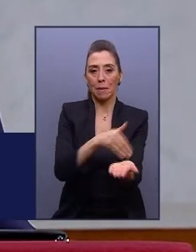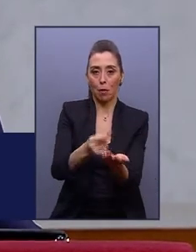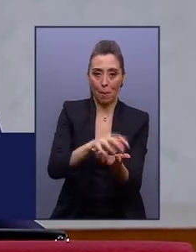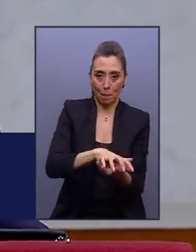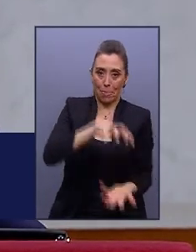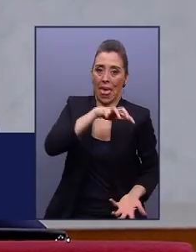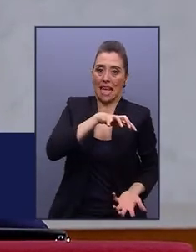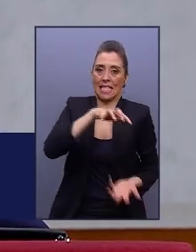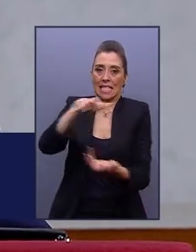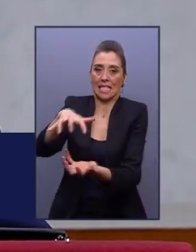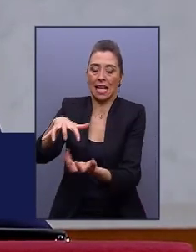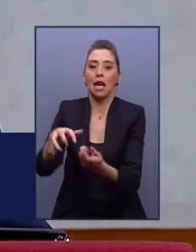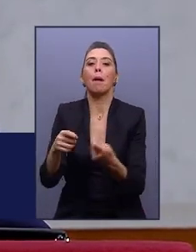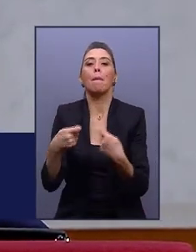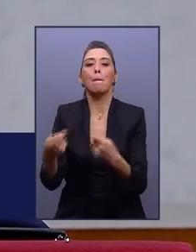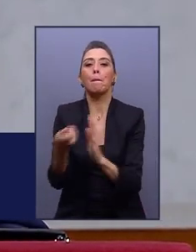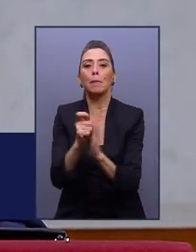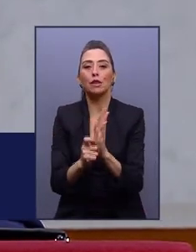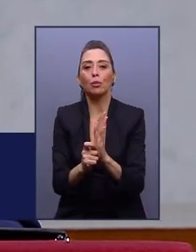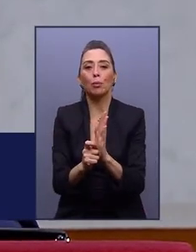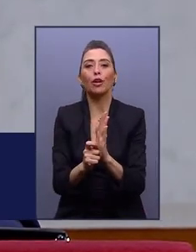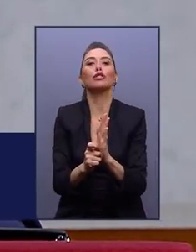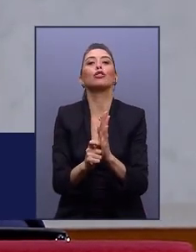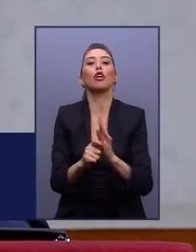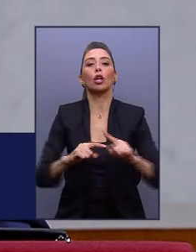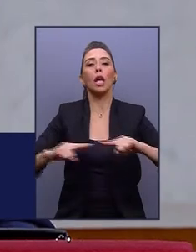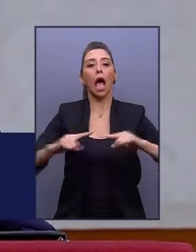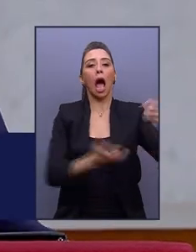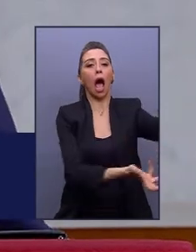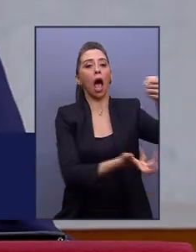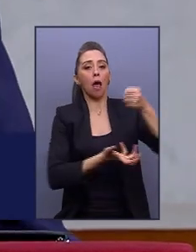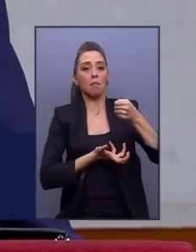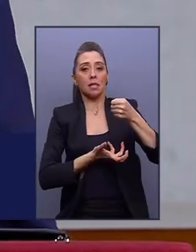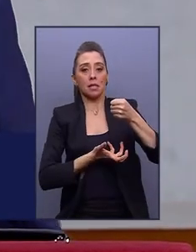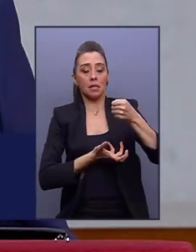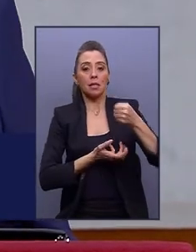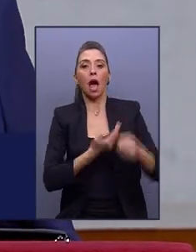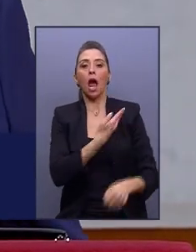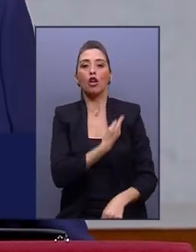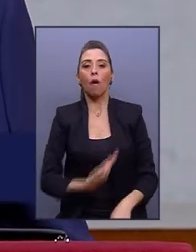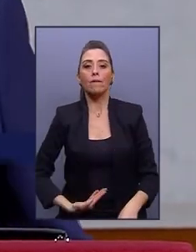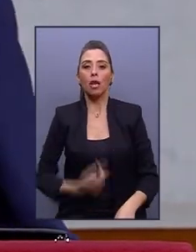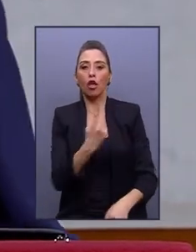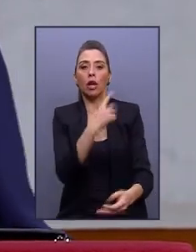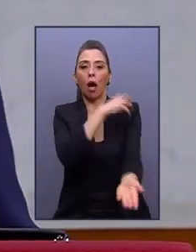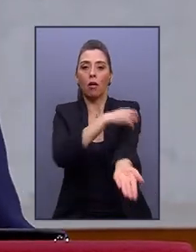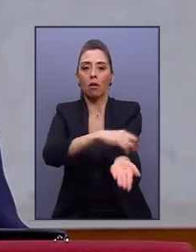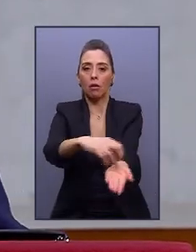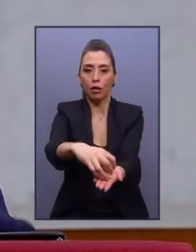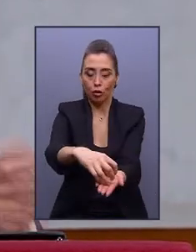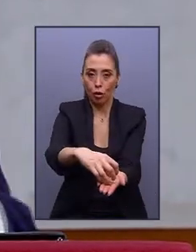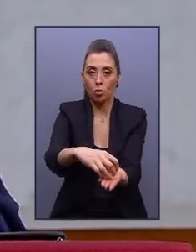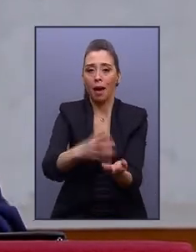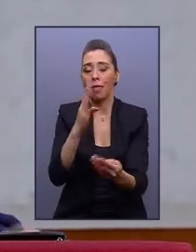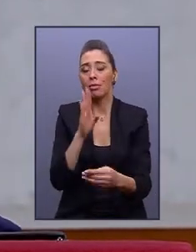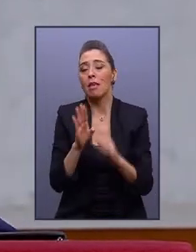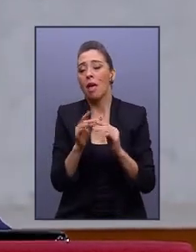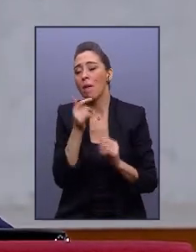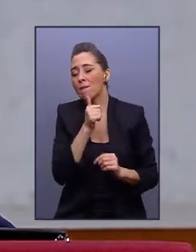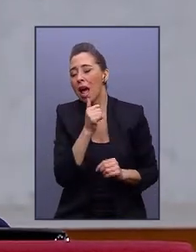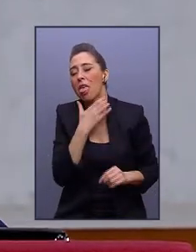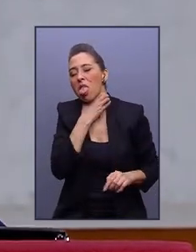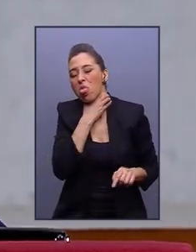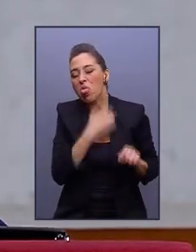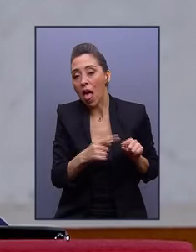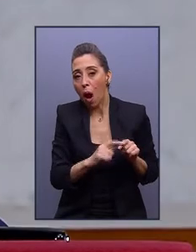de pesos el presupuesto de inversión administrado directamente por los gobiernos regionales. Comenzamos a saldar la deuda que tenía